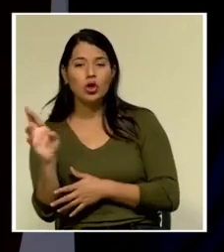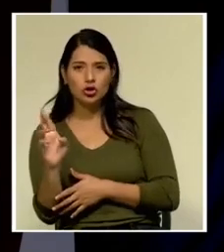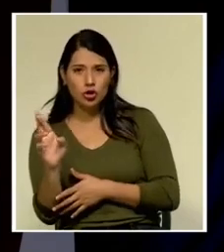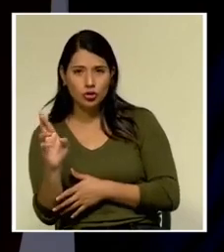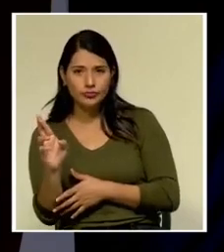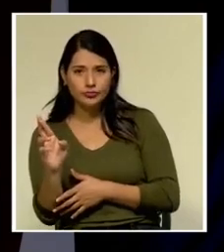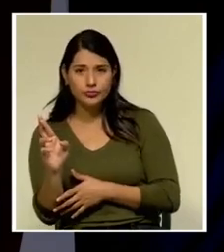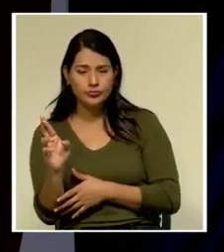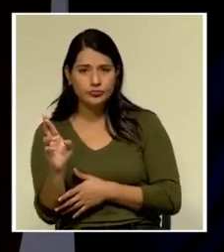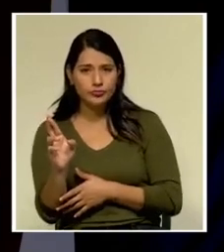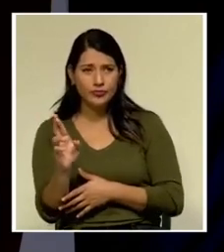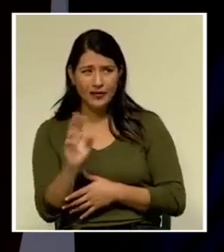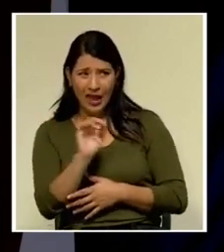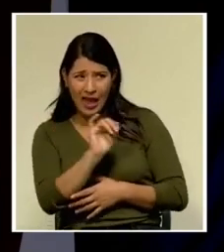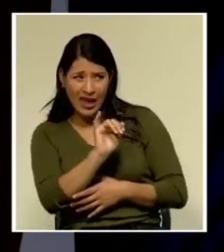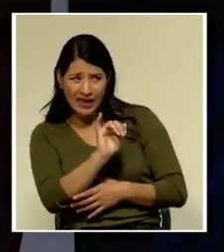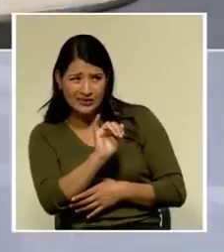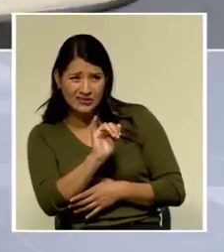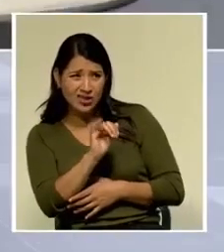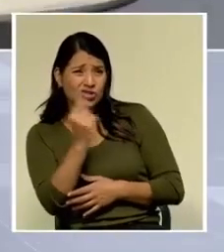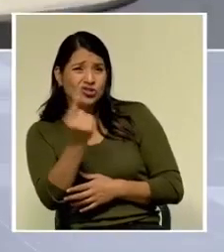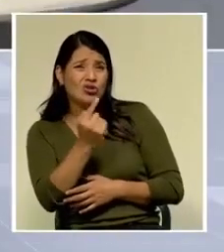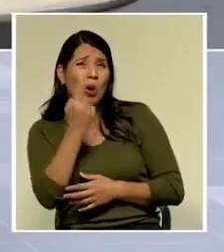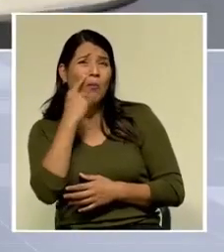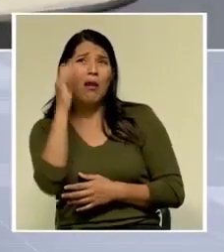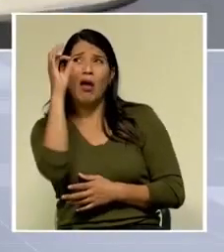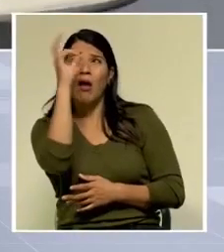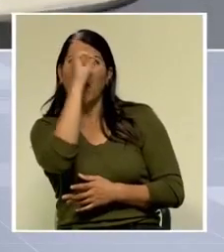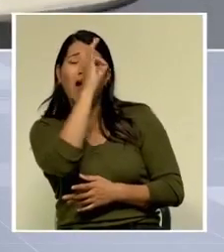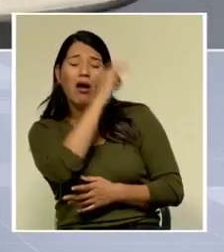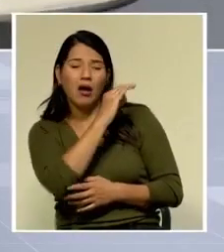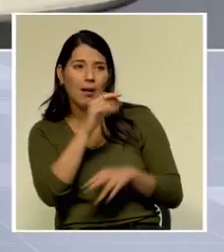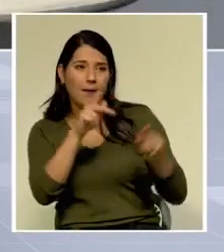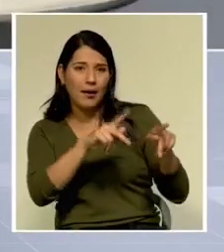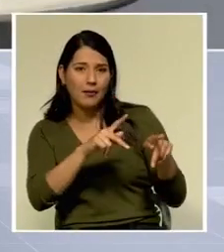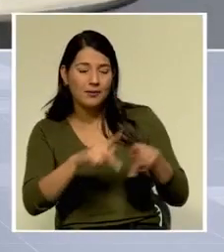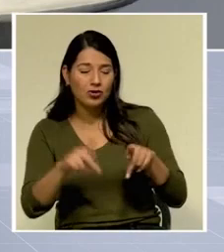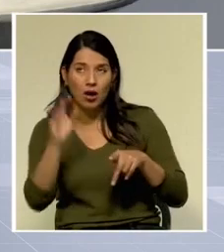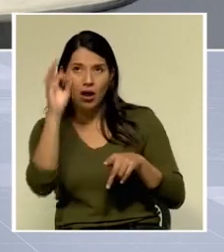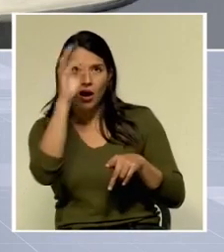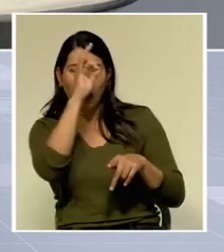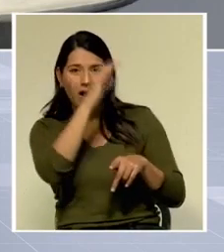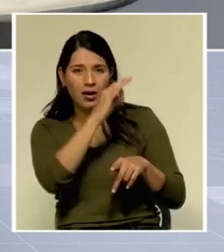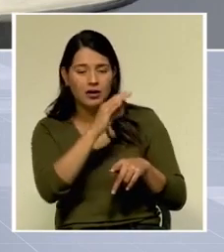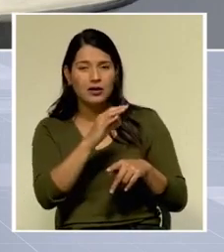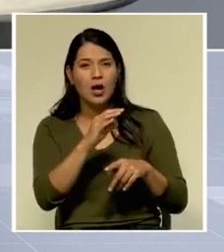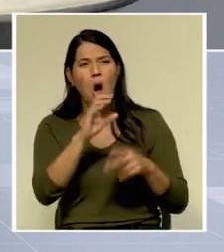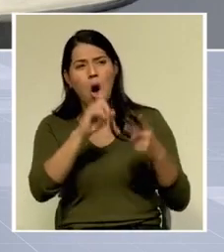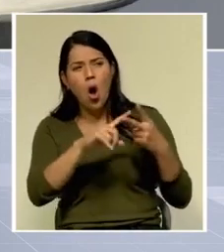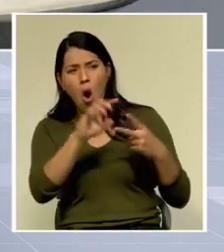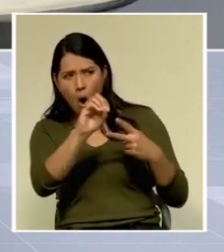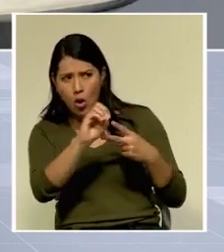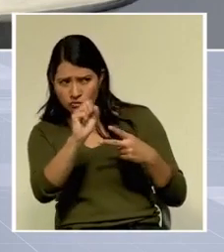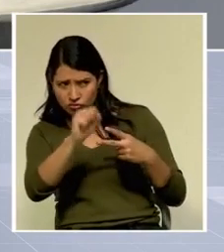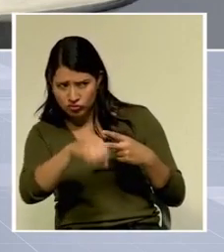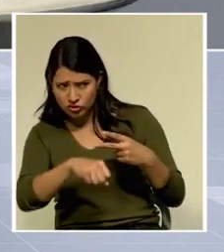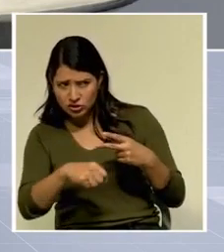el candidato Rodrigo Chávez, o hay sustancia ahí en estas